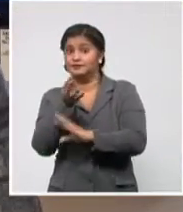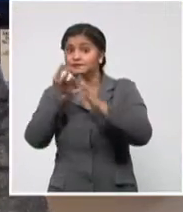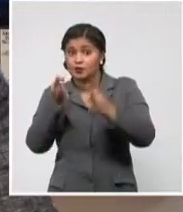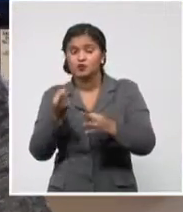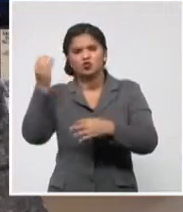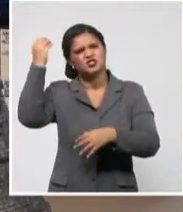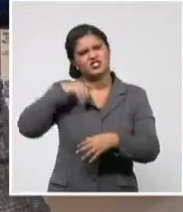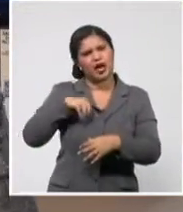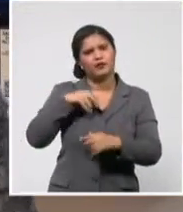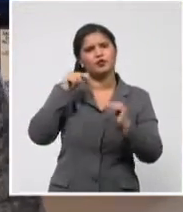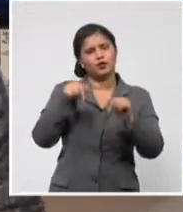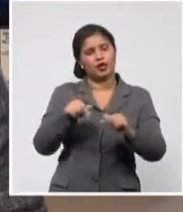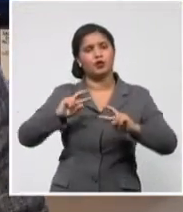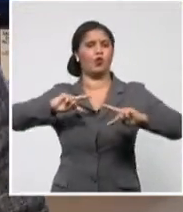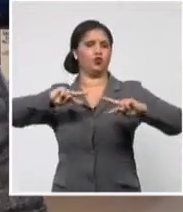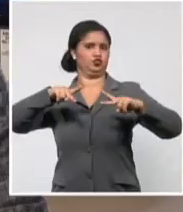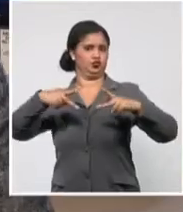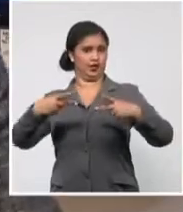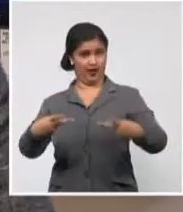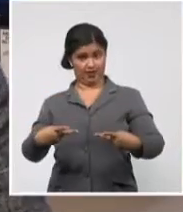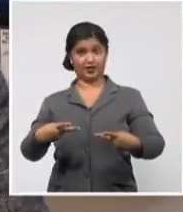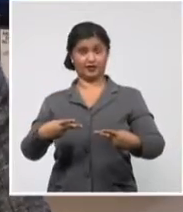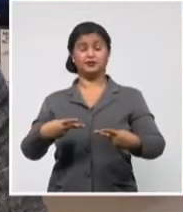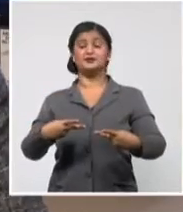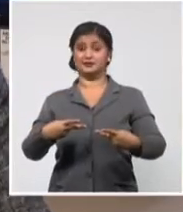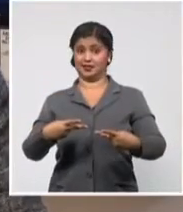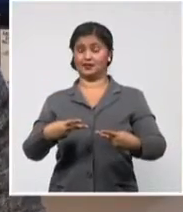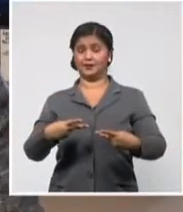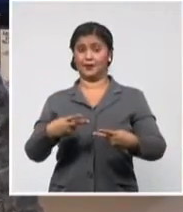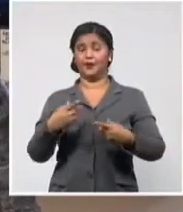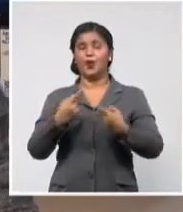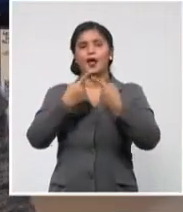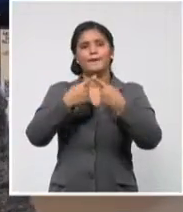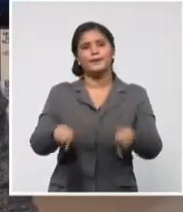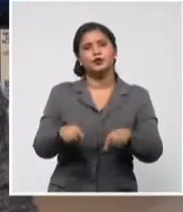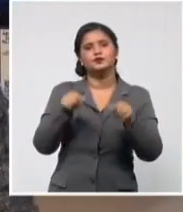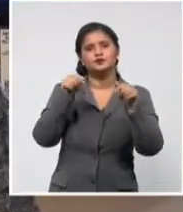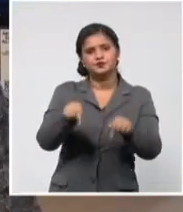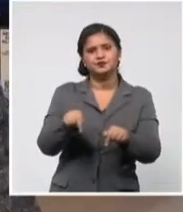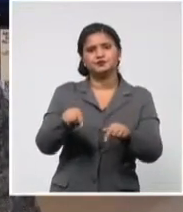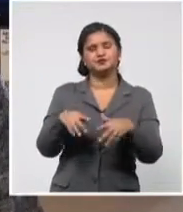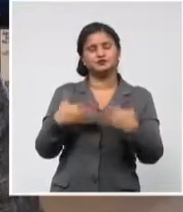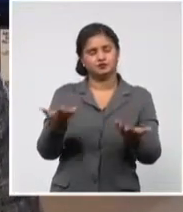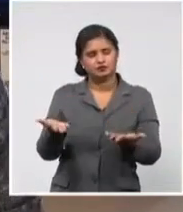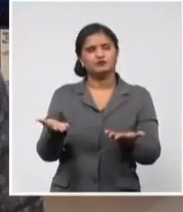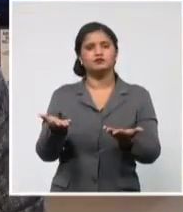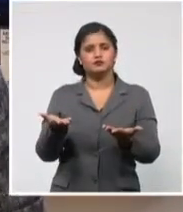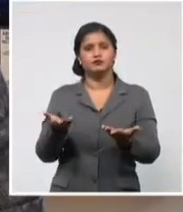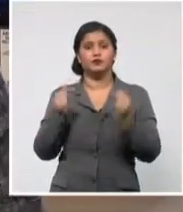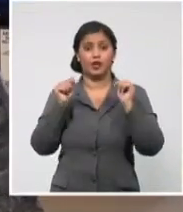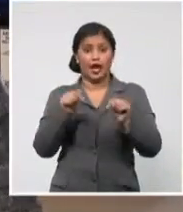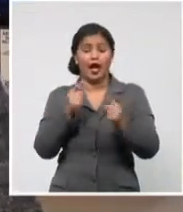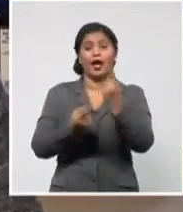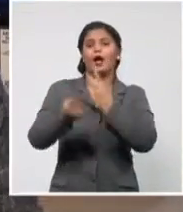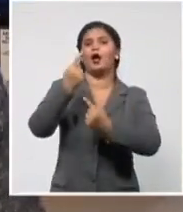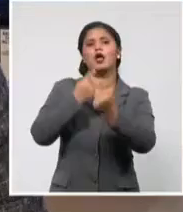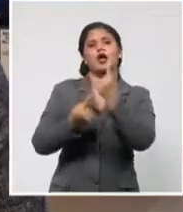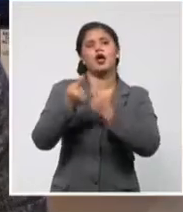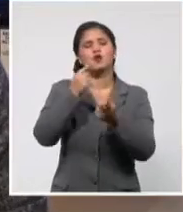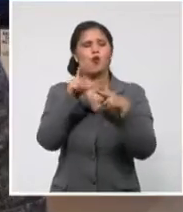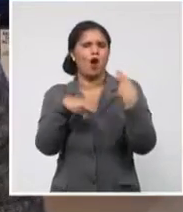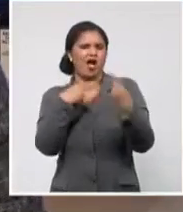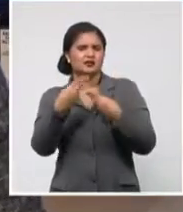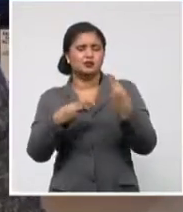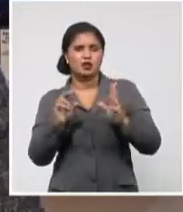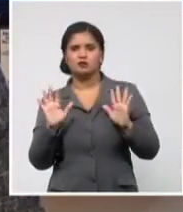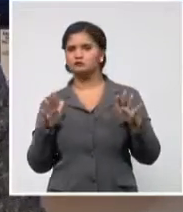lo que es ser relegada del poder. Pero es una izquierda que sobre todo tiene un gran desafío